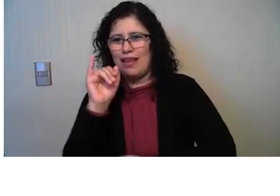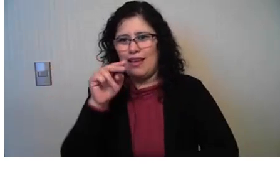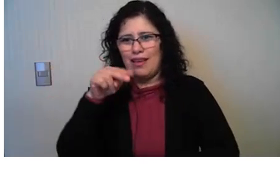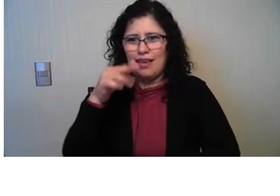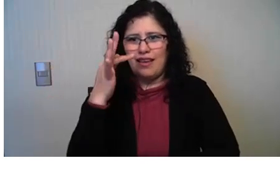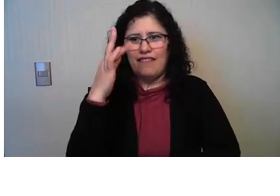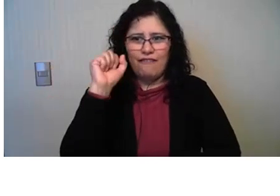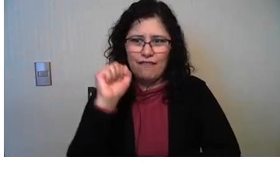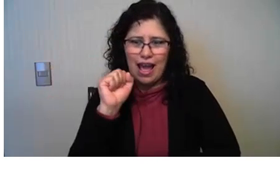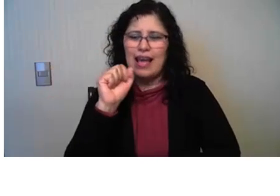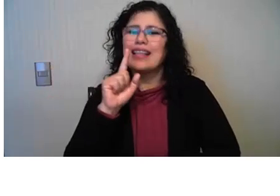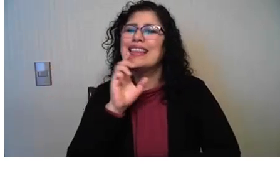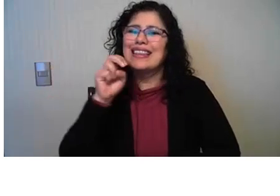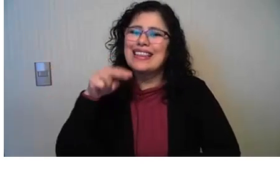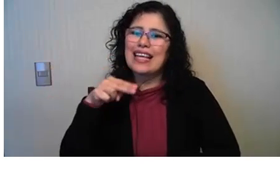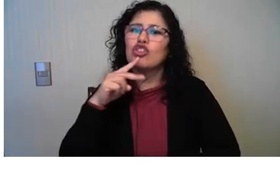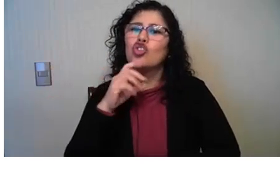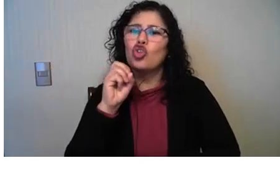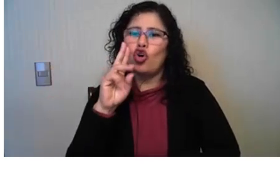del tentorio, que lo habíamos